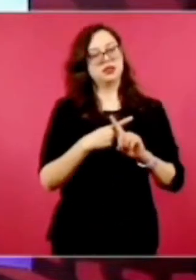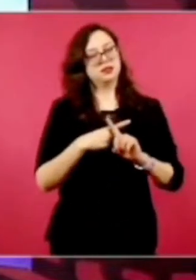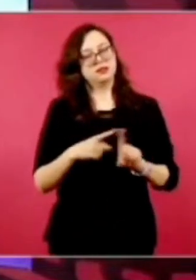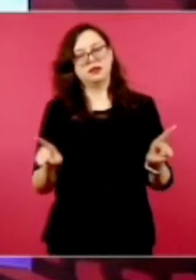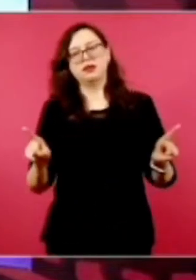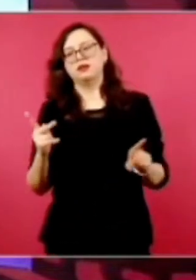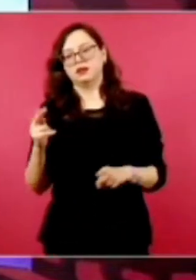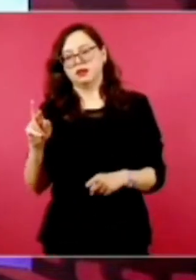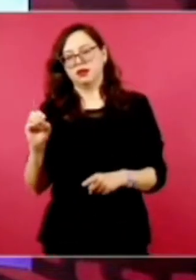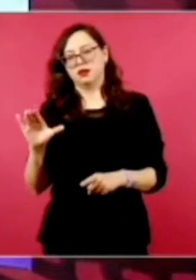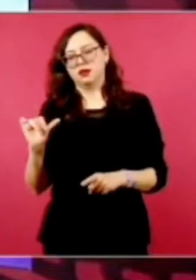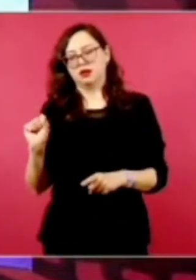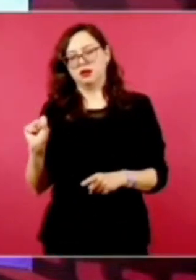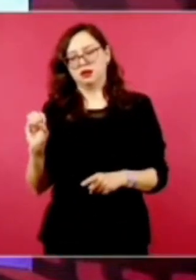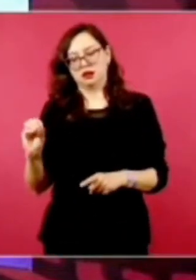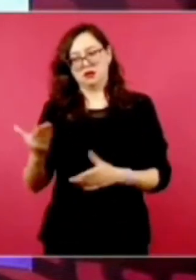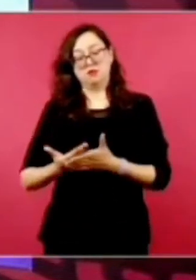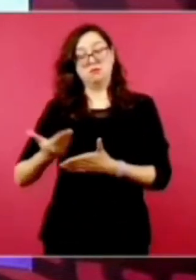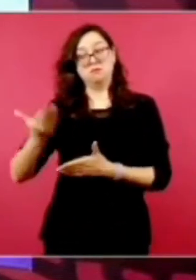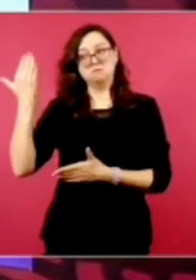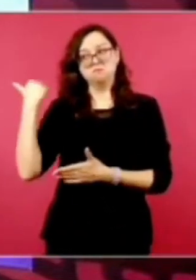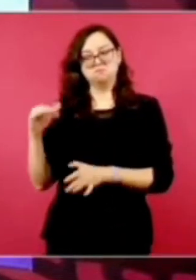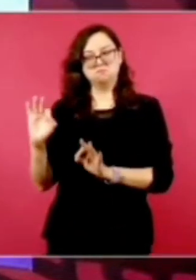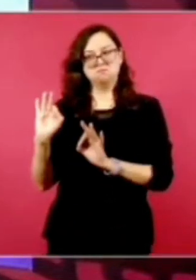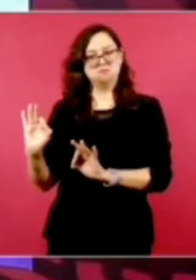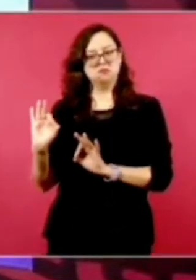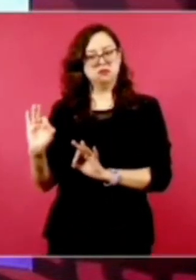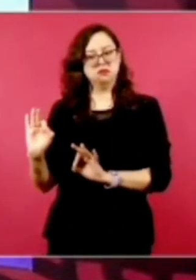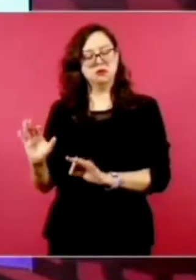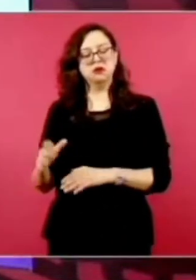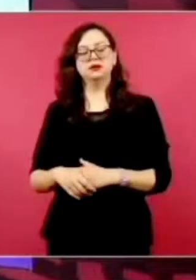Proceso en su mejor momento.